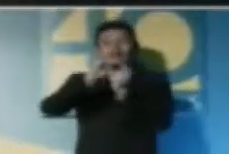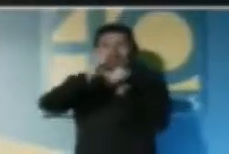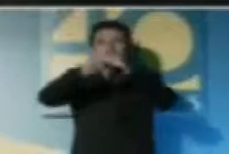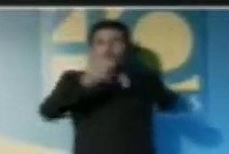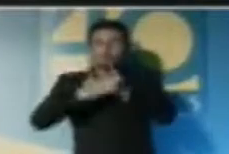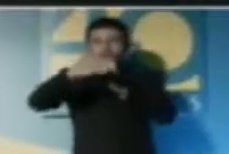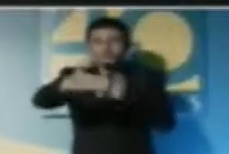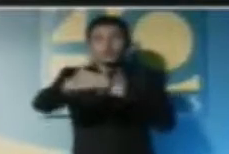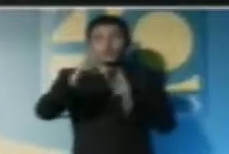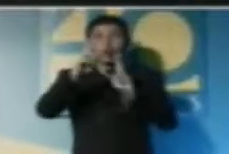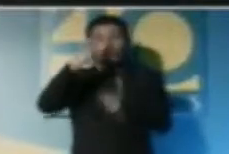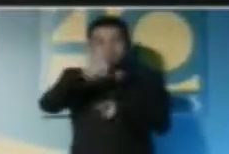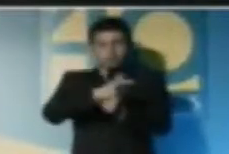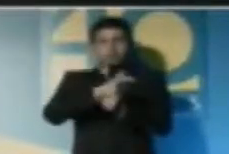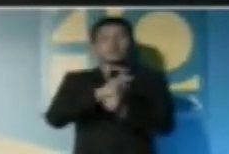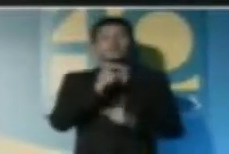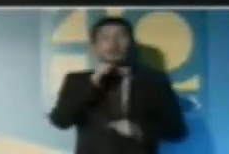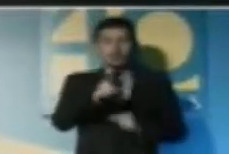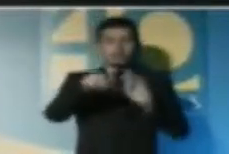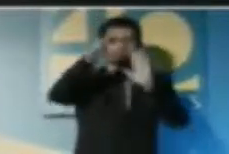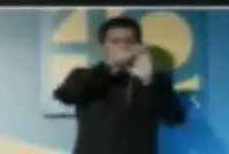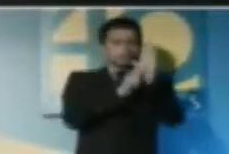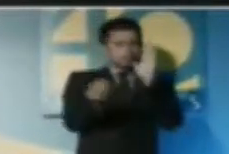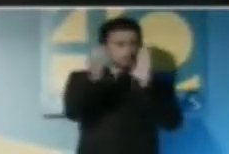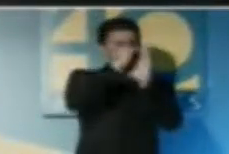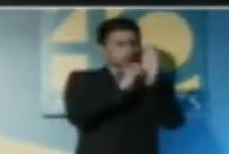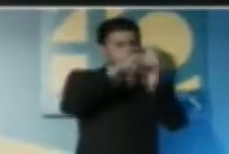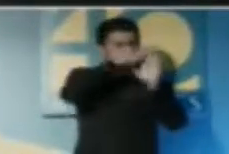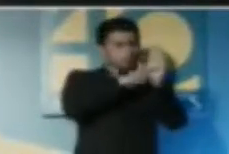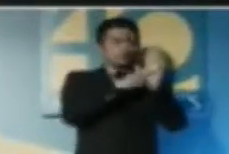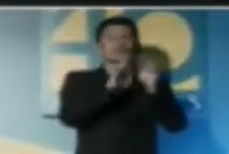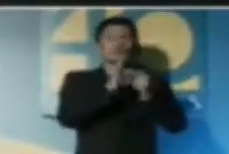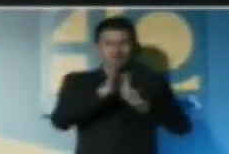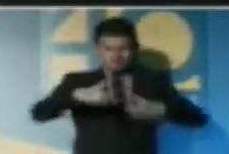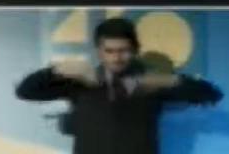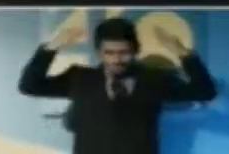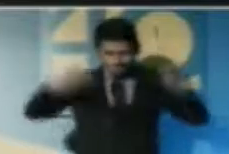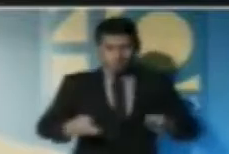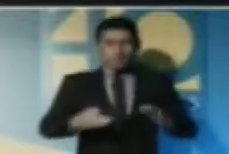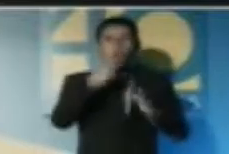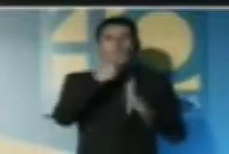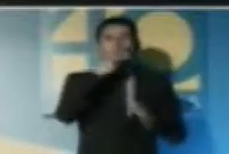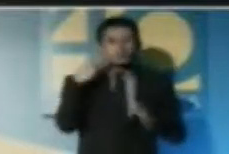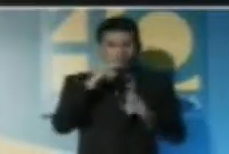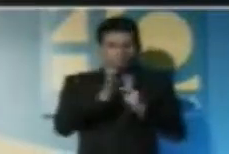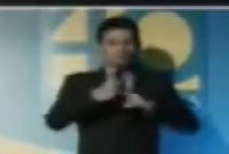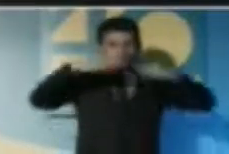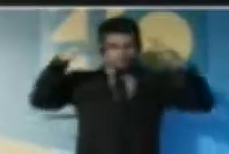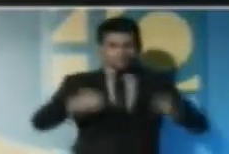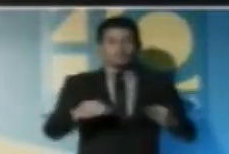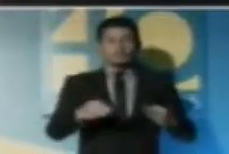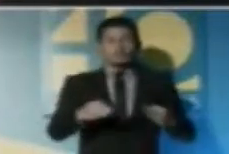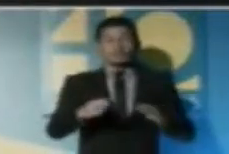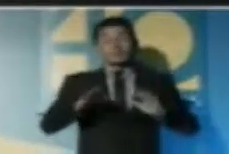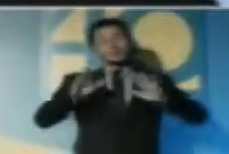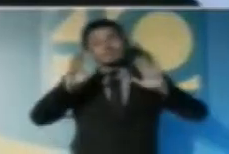lograrán y se establecerán normas y reglas que le den institucionalidad a esos compromisos. Sin